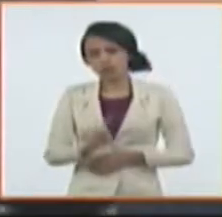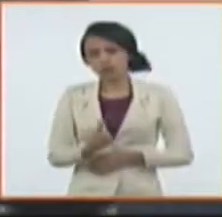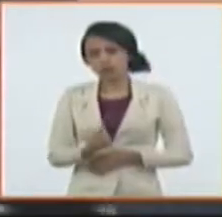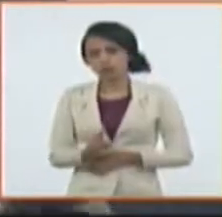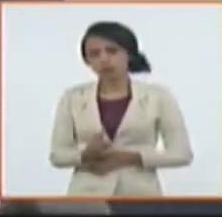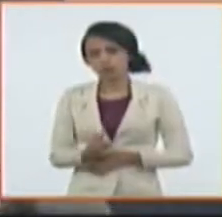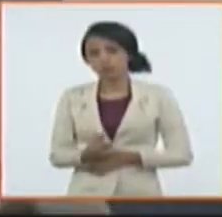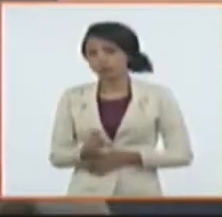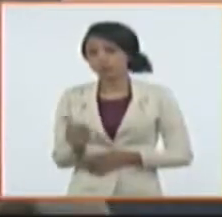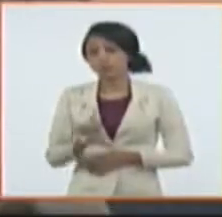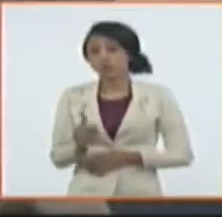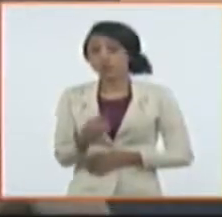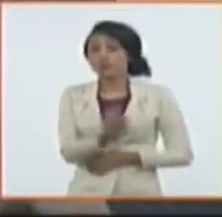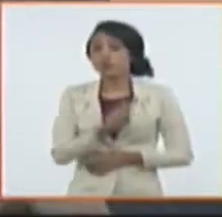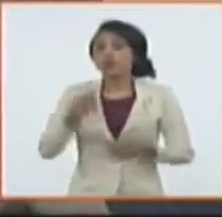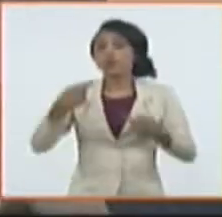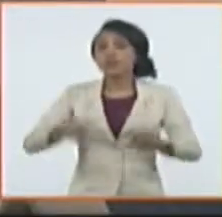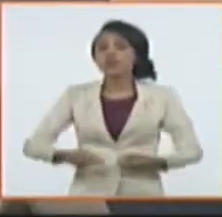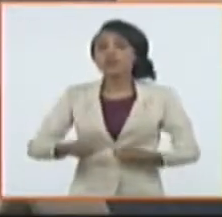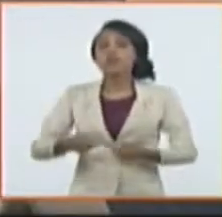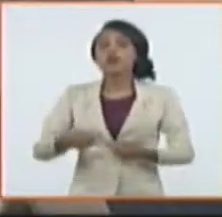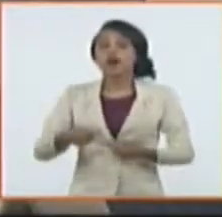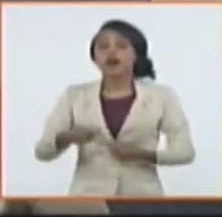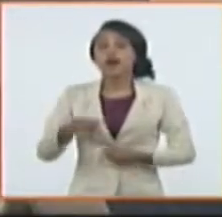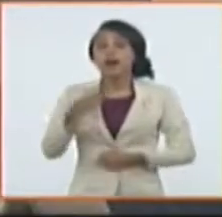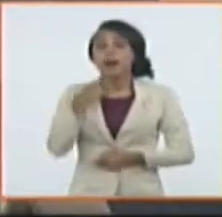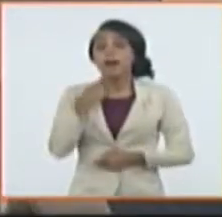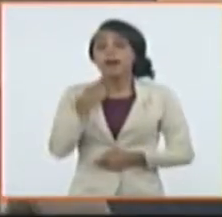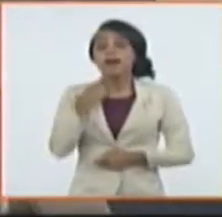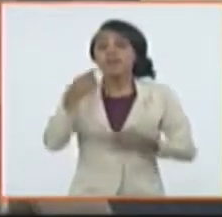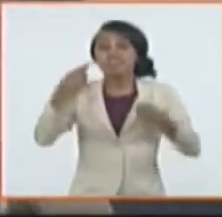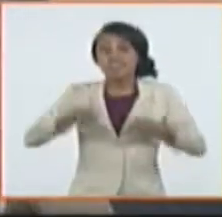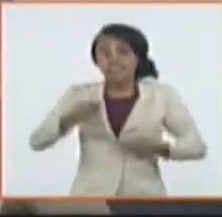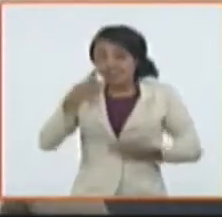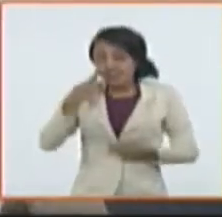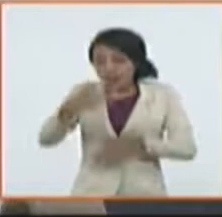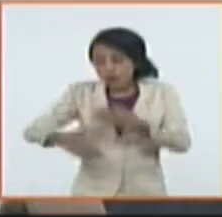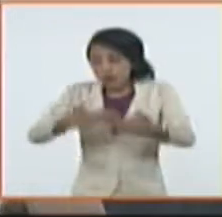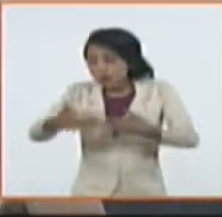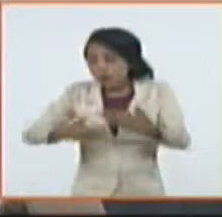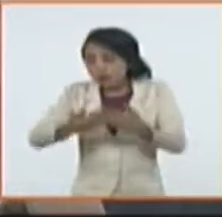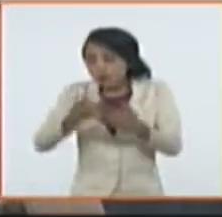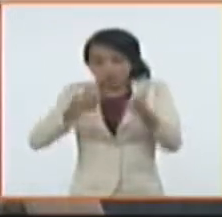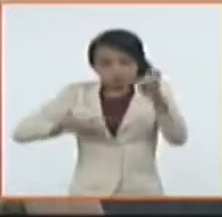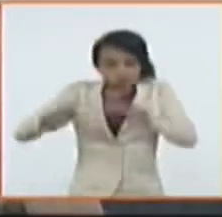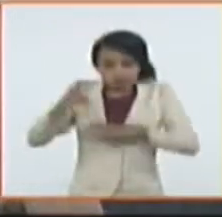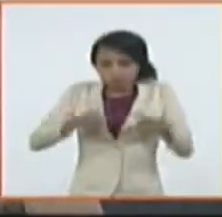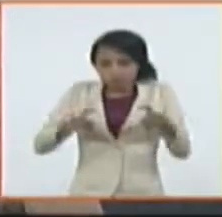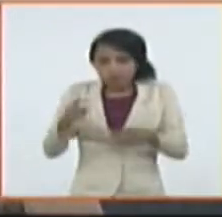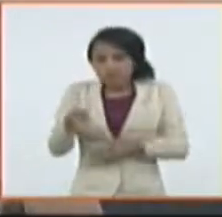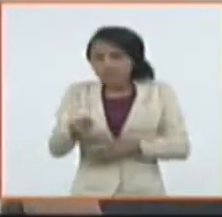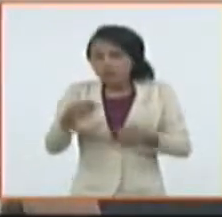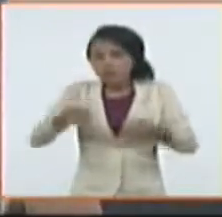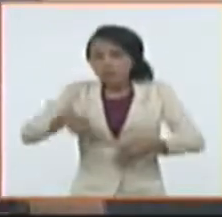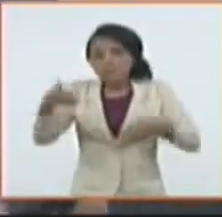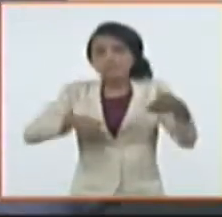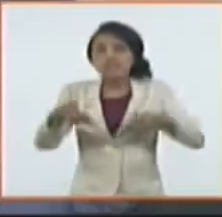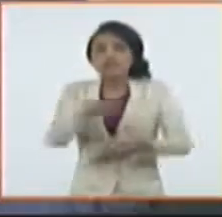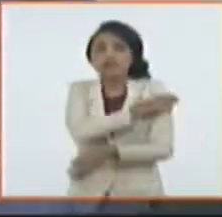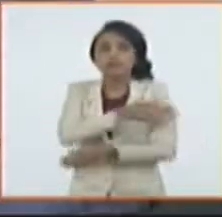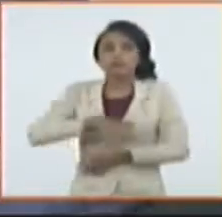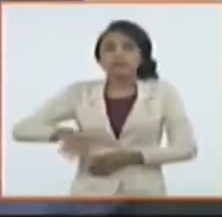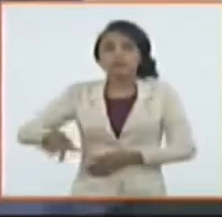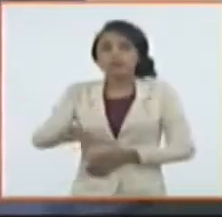Nosotros tenemos que compartir la discusión, o sea, determinar las contradicciones, estudiar y profundizar en sus causas, tiene que ser un ejercicio participativo con la